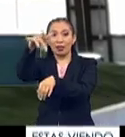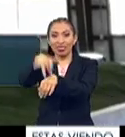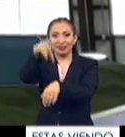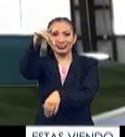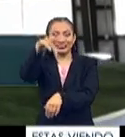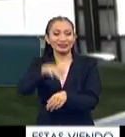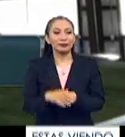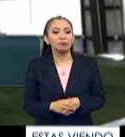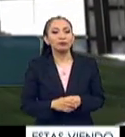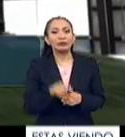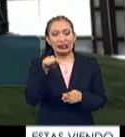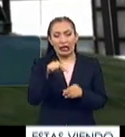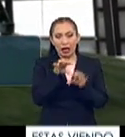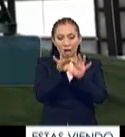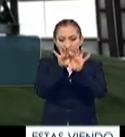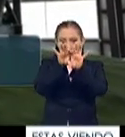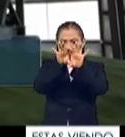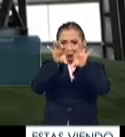aquí, a lo largo